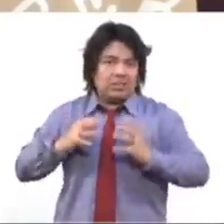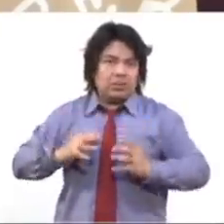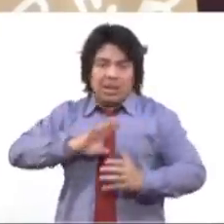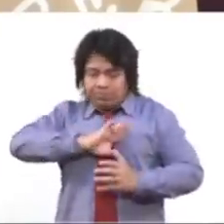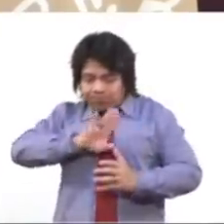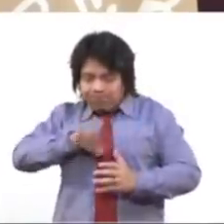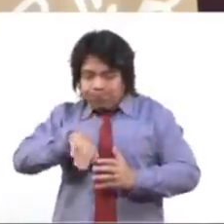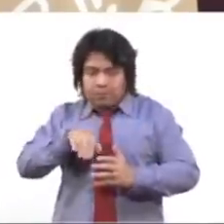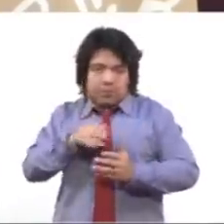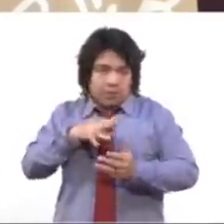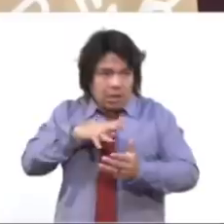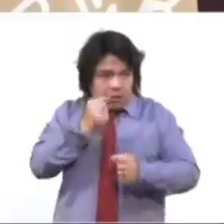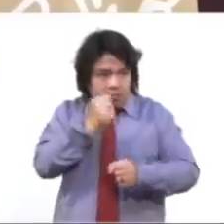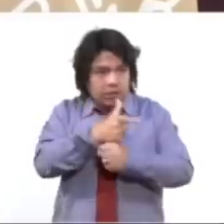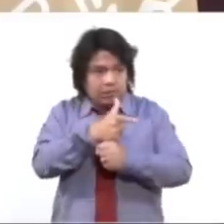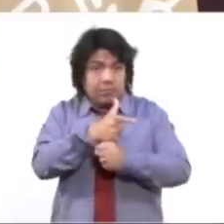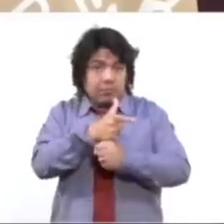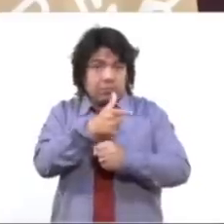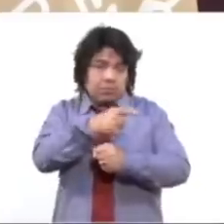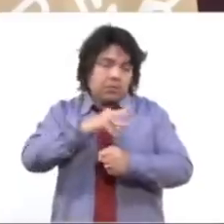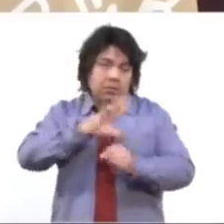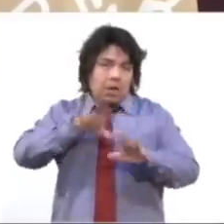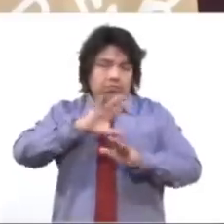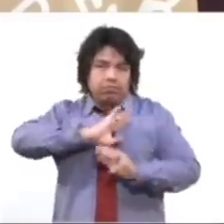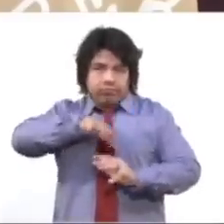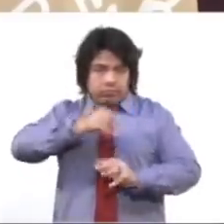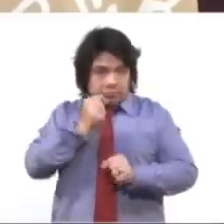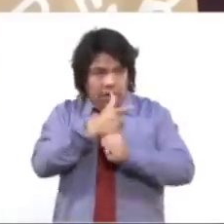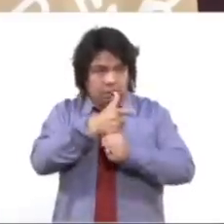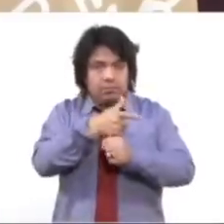o es encontrado el cuerpo sin vida.